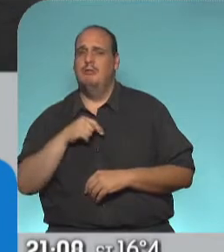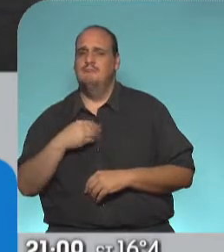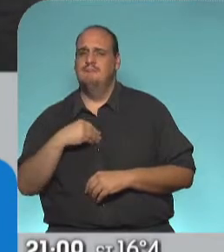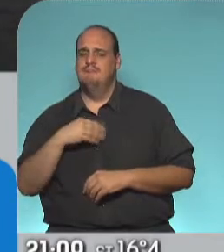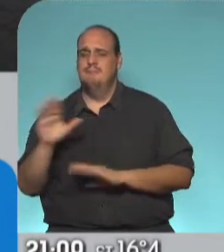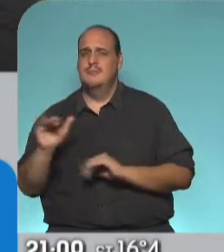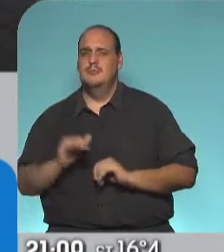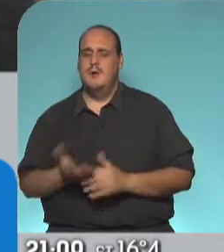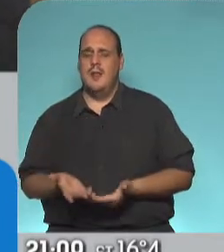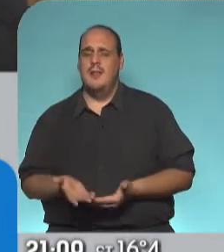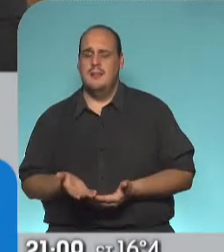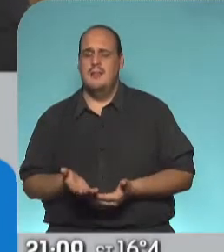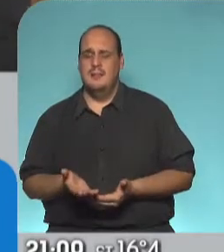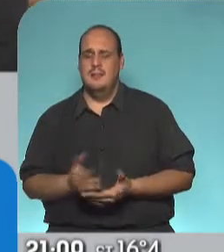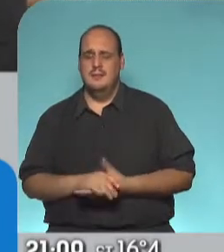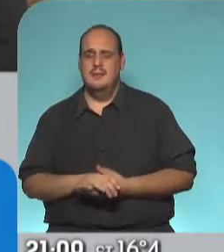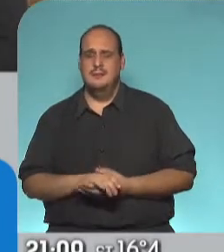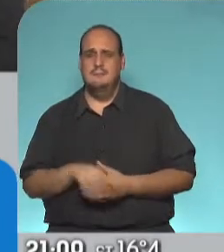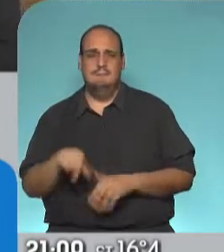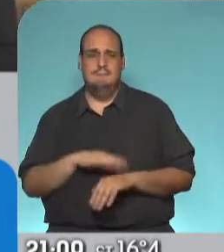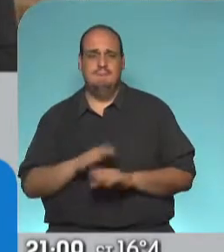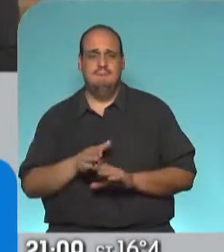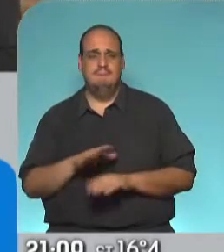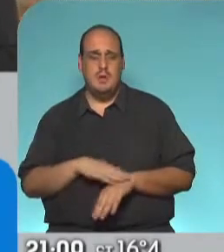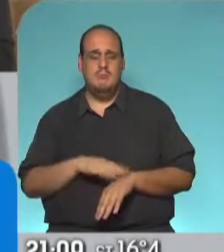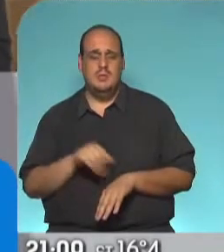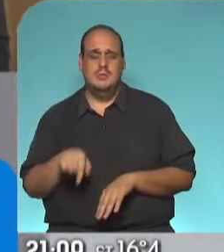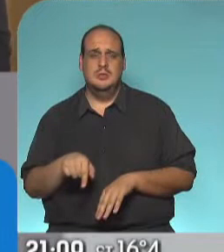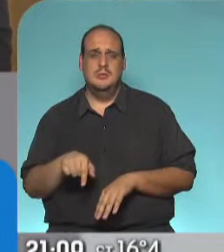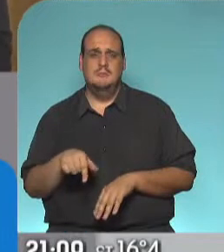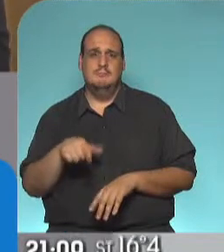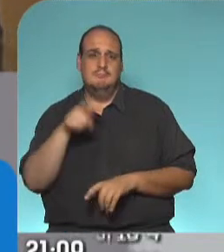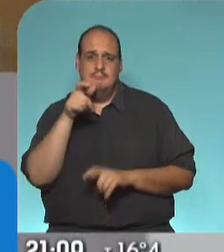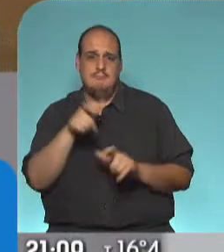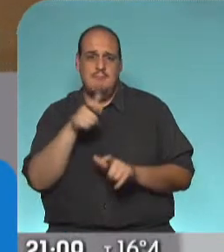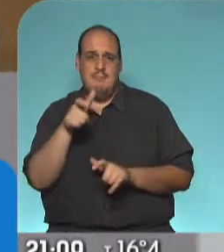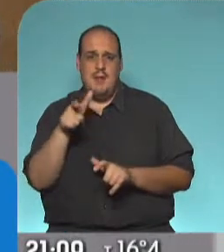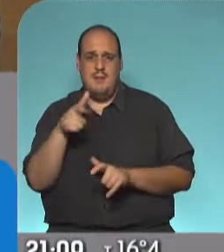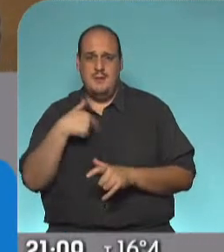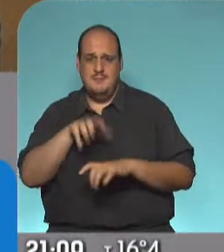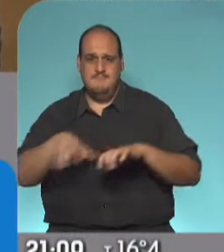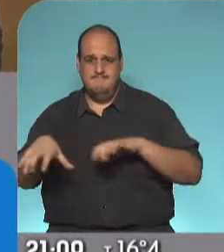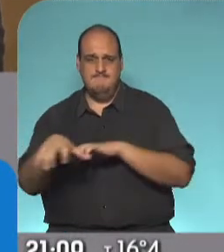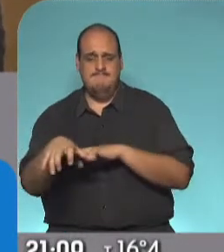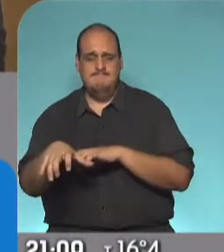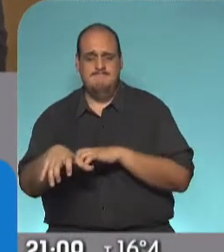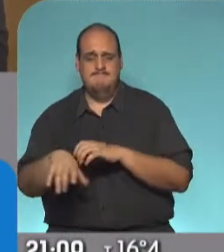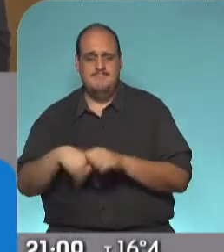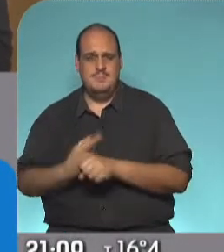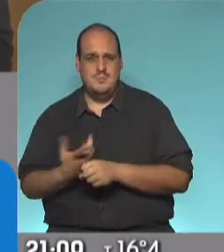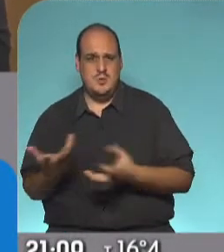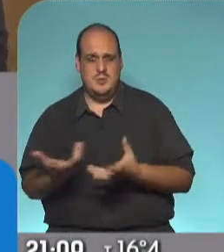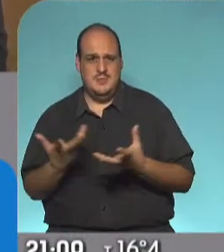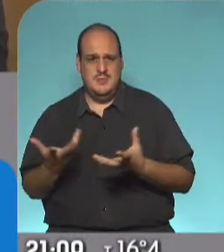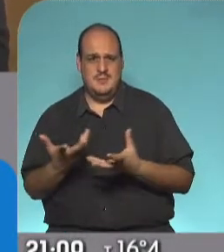compartimos este momento que igual supongo que serán palabras porque hay que estar en tu cuerpo para sentirlo.